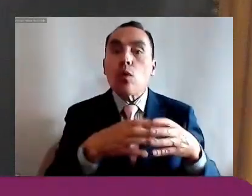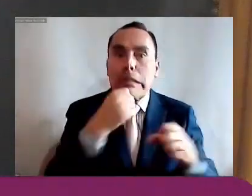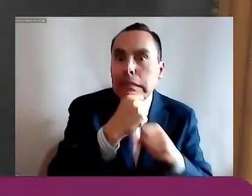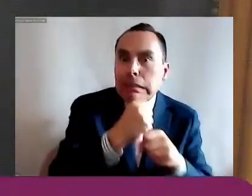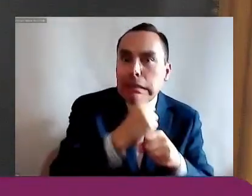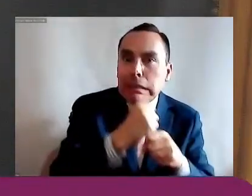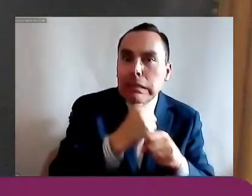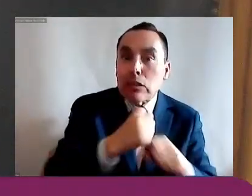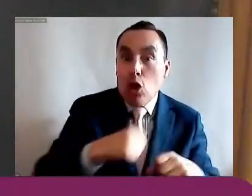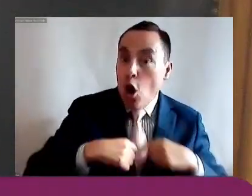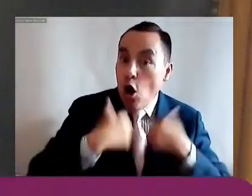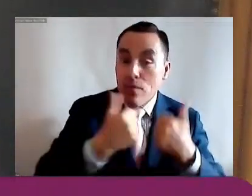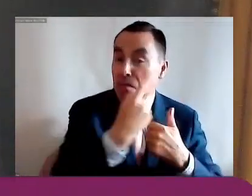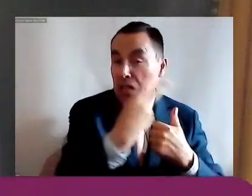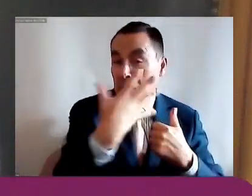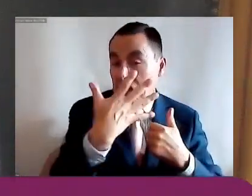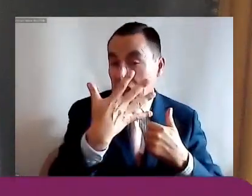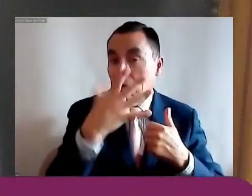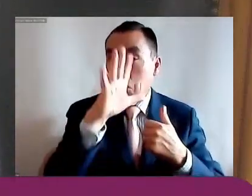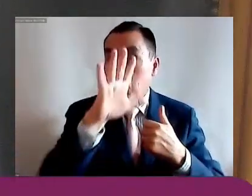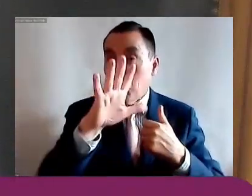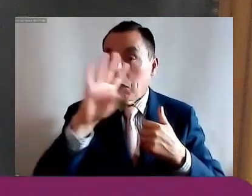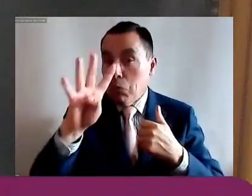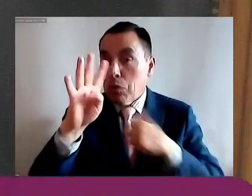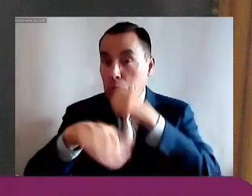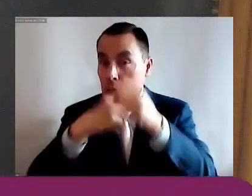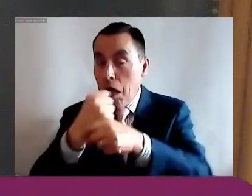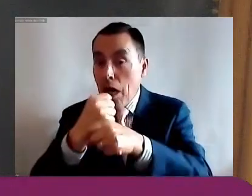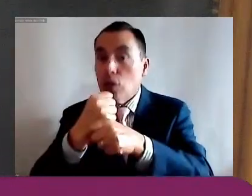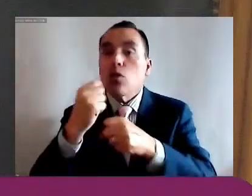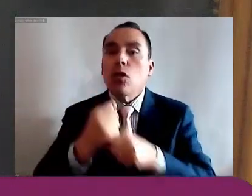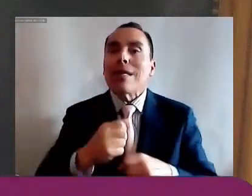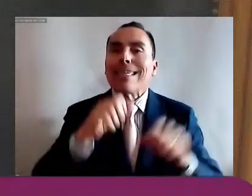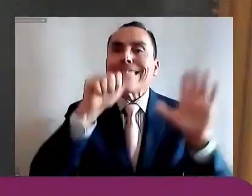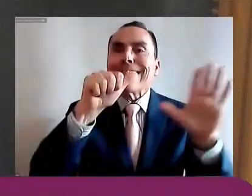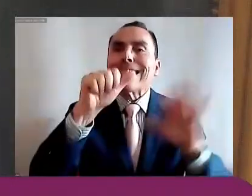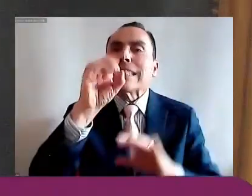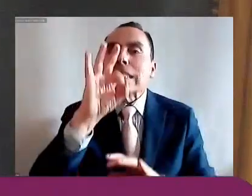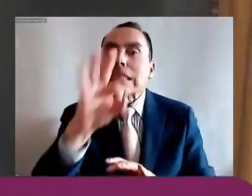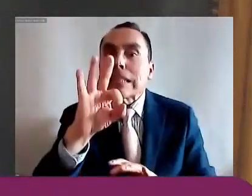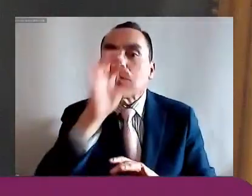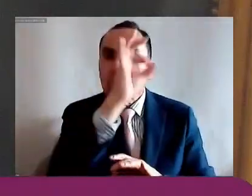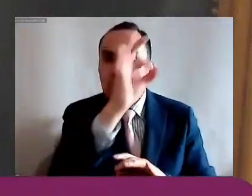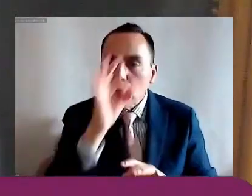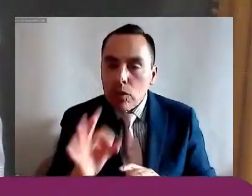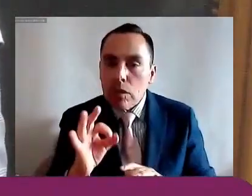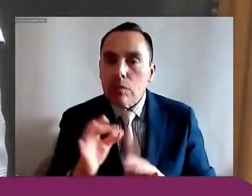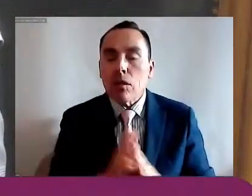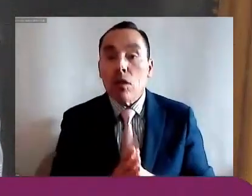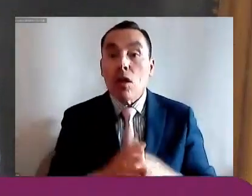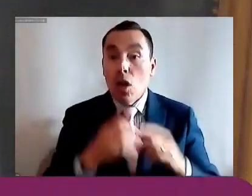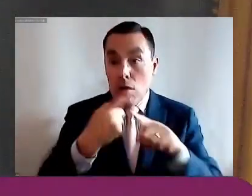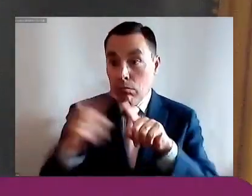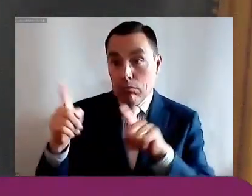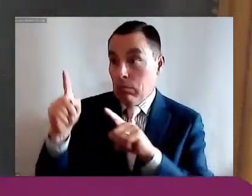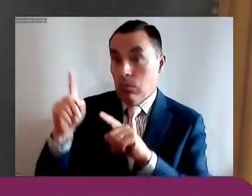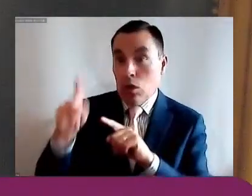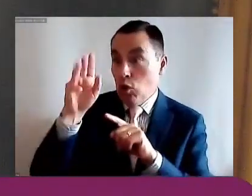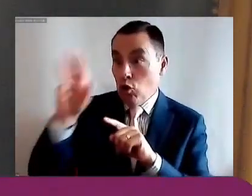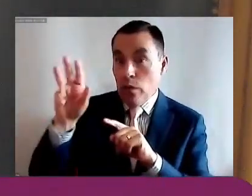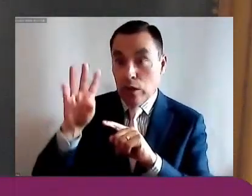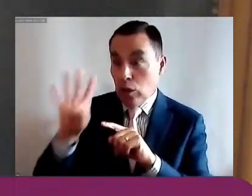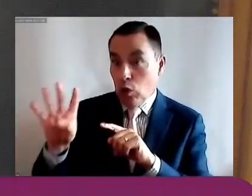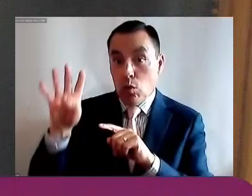entre 25 y 54 años, se sitúa en el 63%, frente al 94% de sus homólogos de